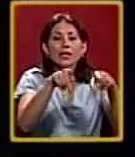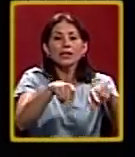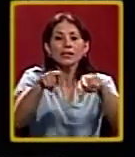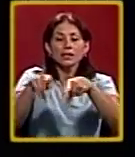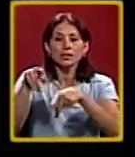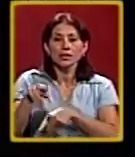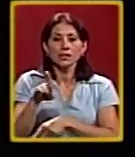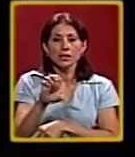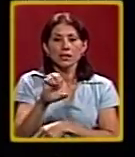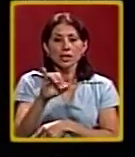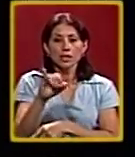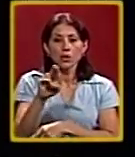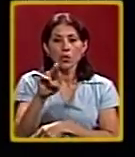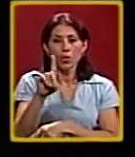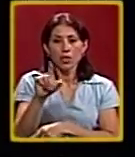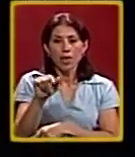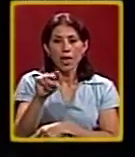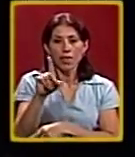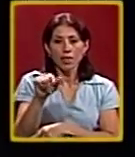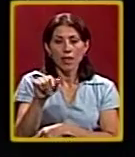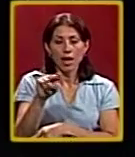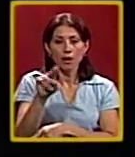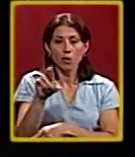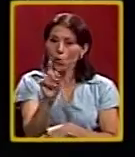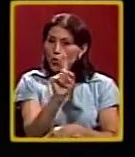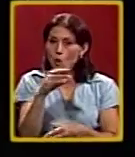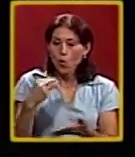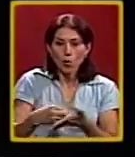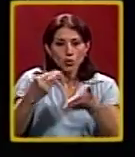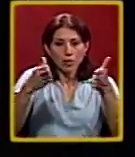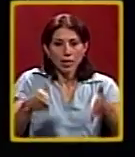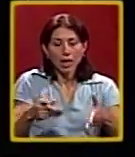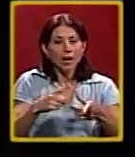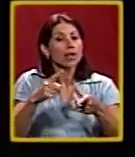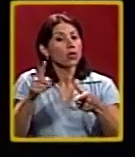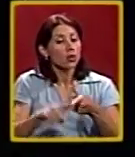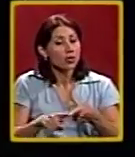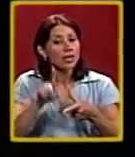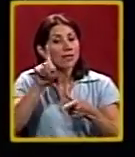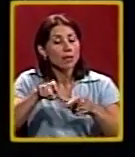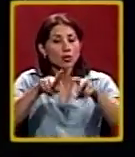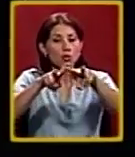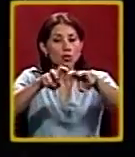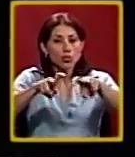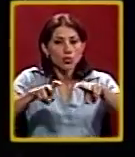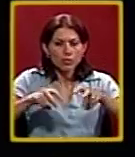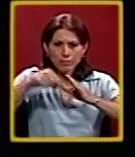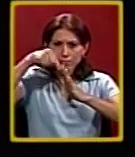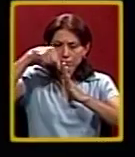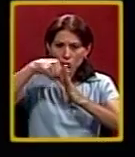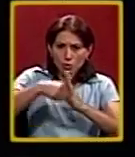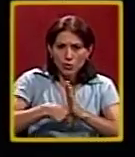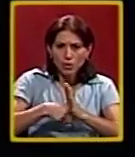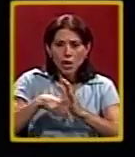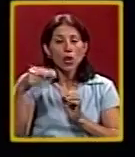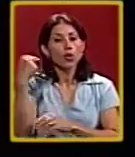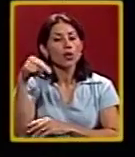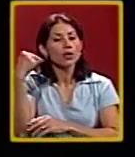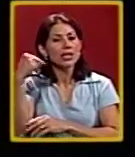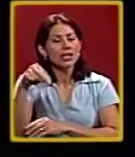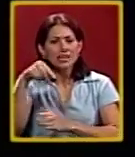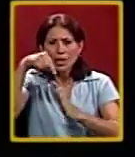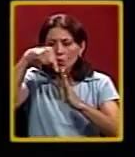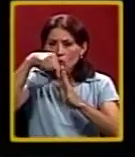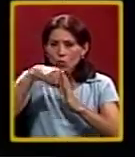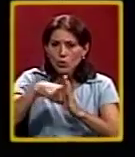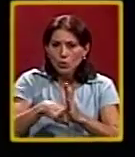programación distinta, profundizar en los análisis, profundizar en la noticia, ¿verdad?